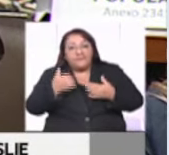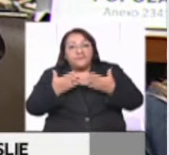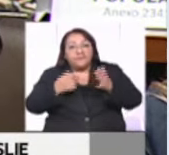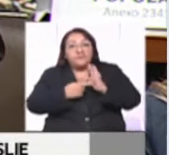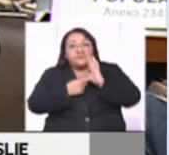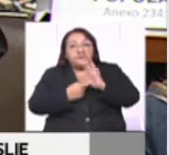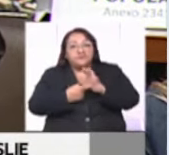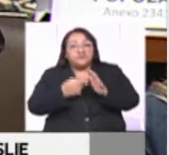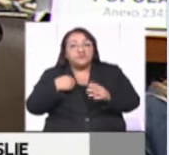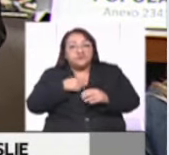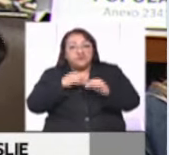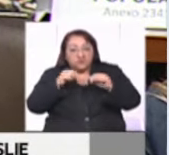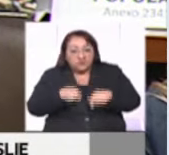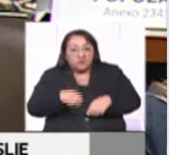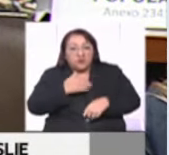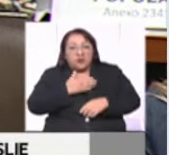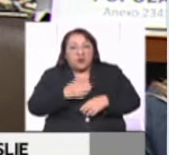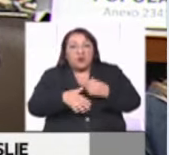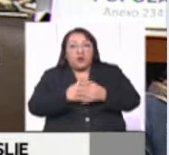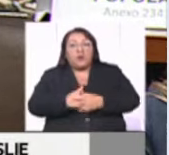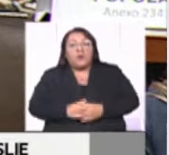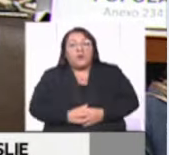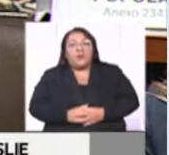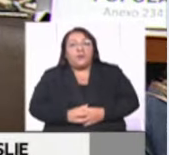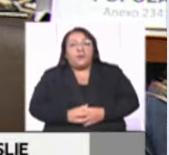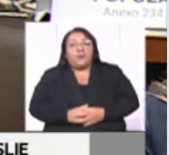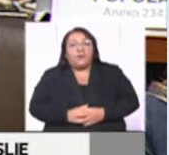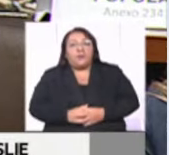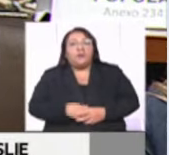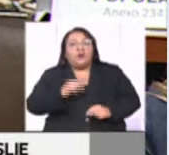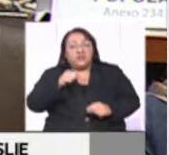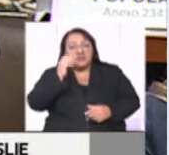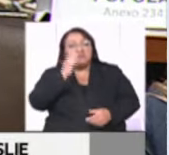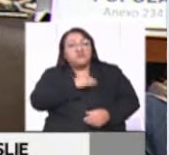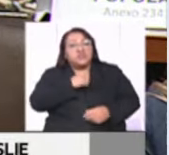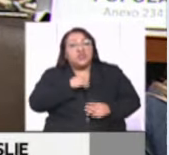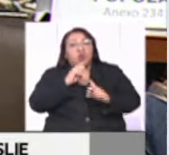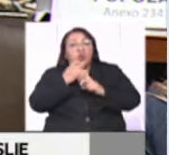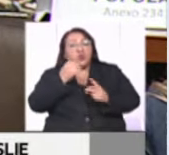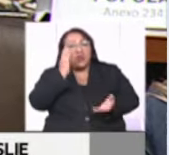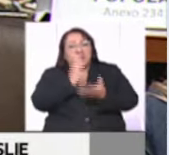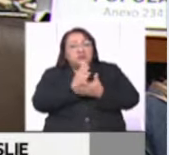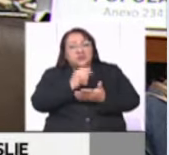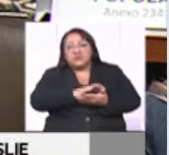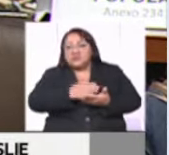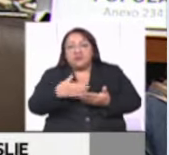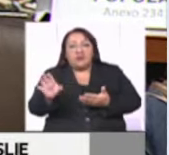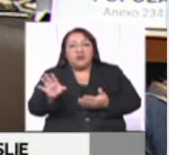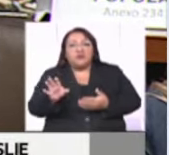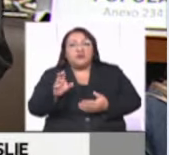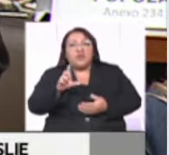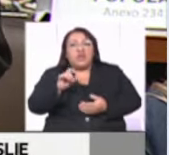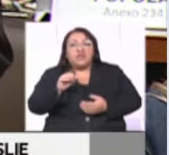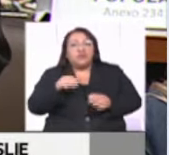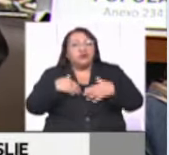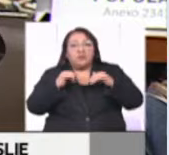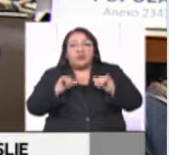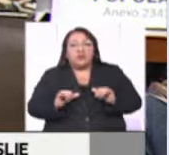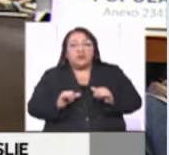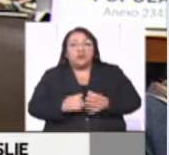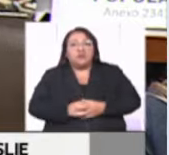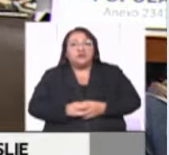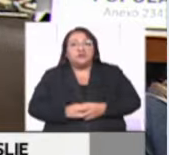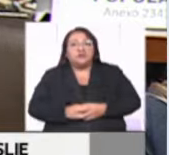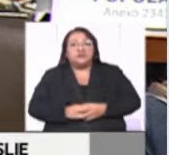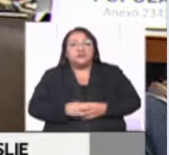muestra, y nosotros estamos a favor, por supuesto, de la censura de la ministra de Cultura, Lady Urteaga, que no puede quedar un día más en